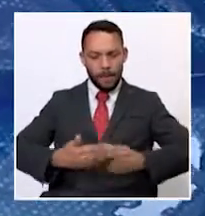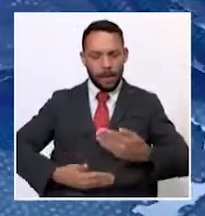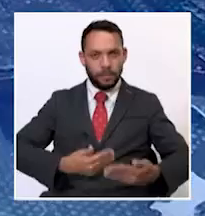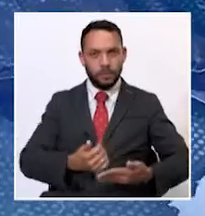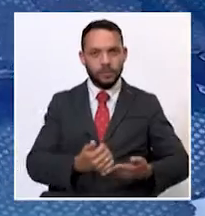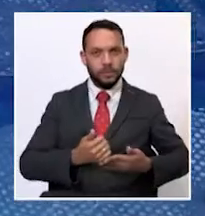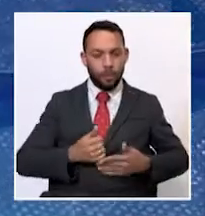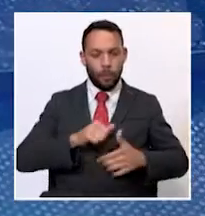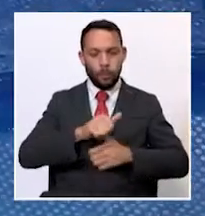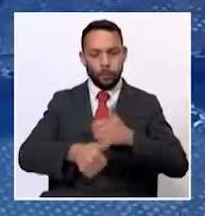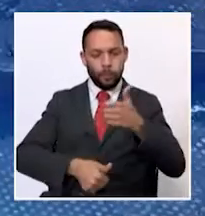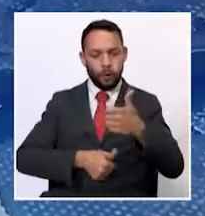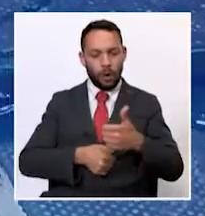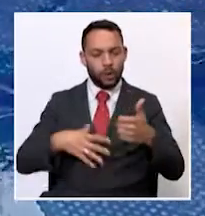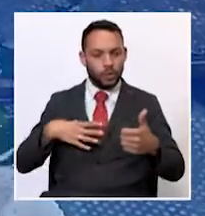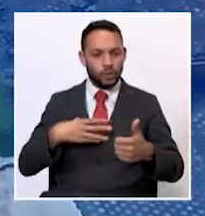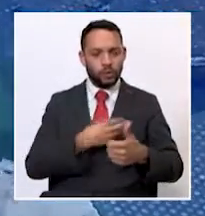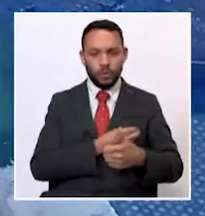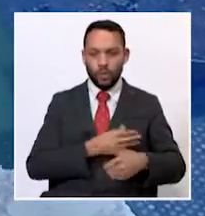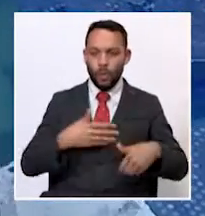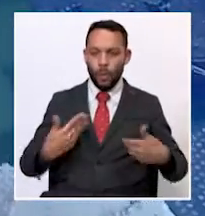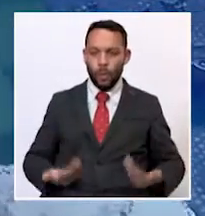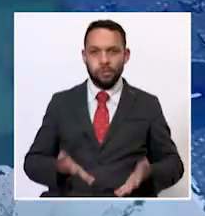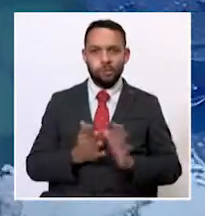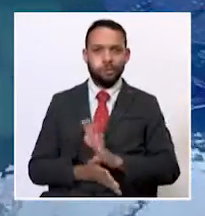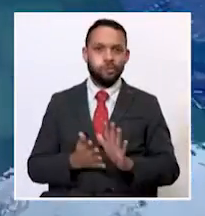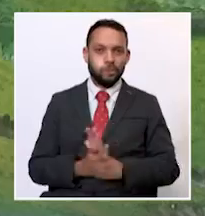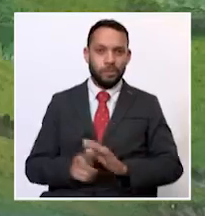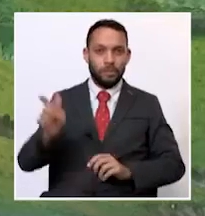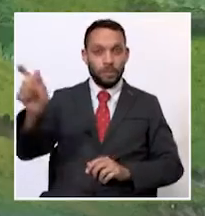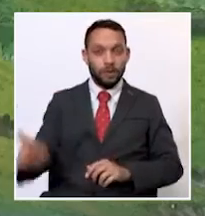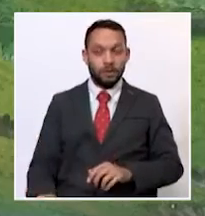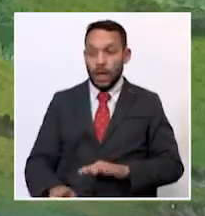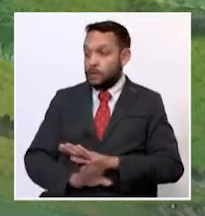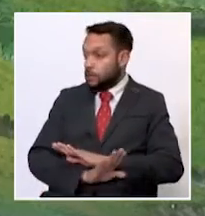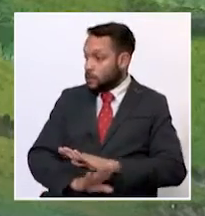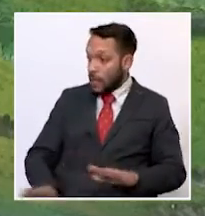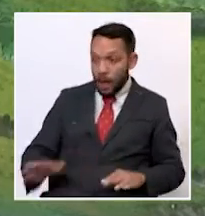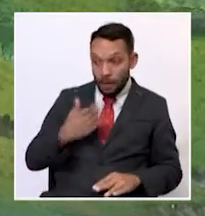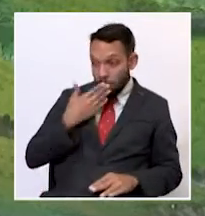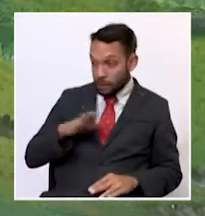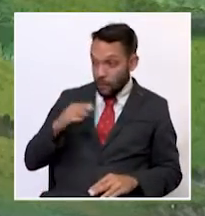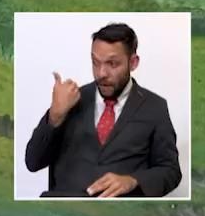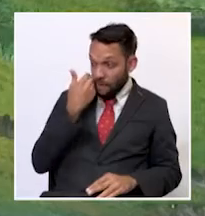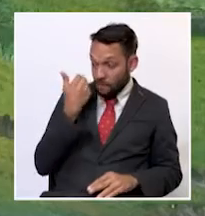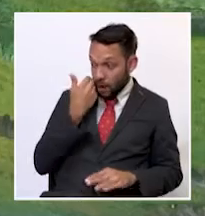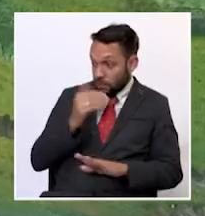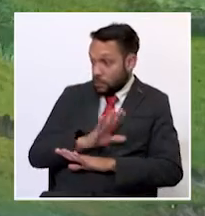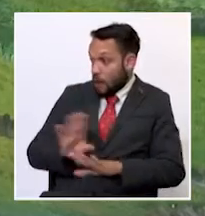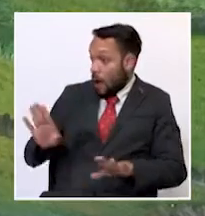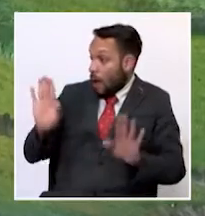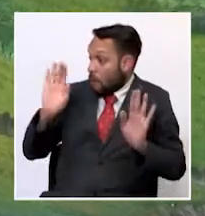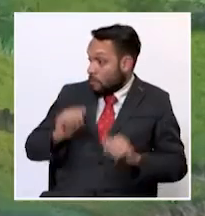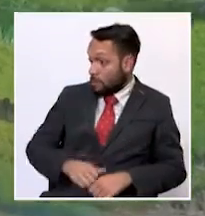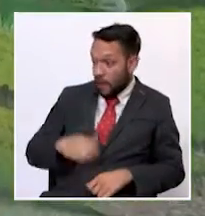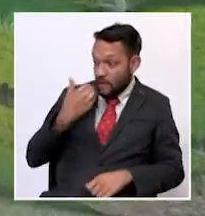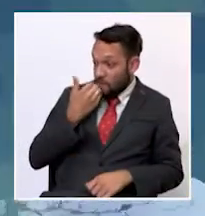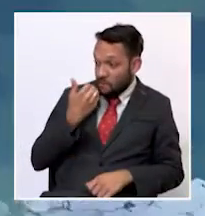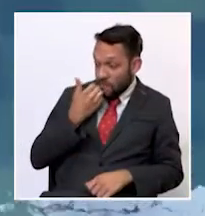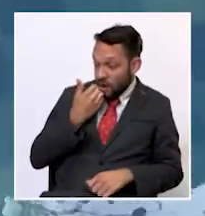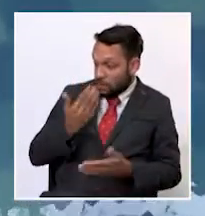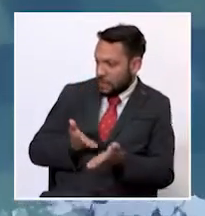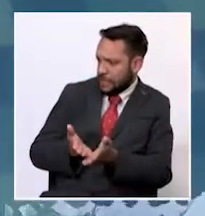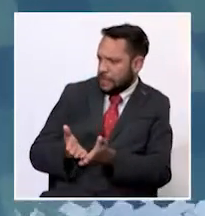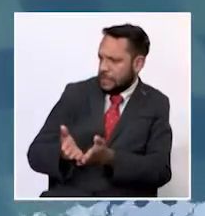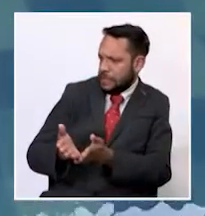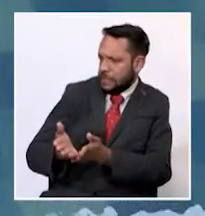queremos nosotros contarles a todos ustedes cuando al paciente le están diciendo, no, a usted ya no hay nada más que hacerle? Usted tiene que acostumbrarse a